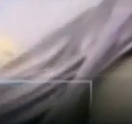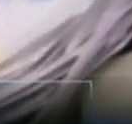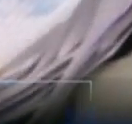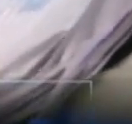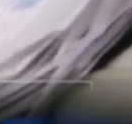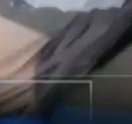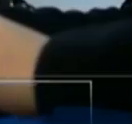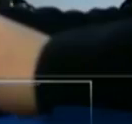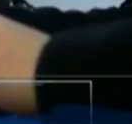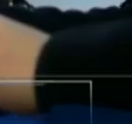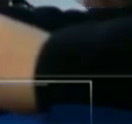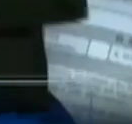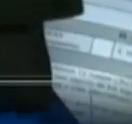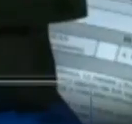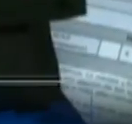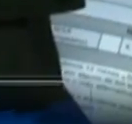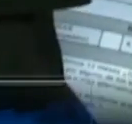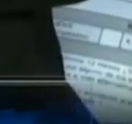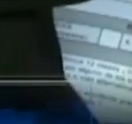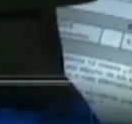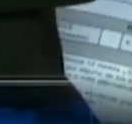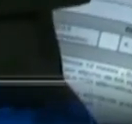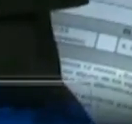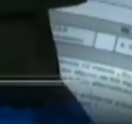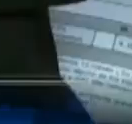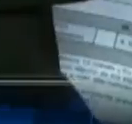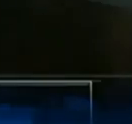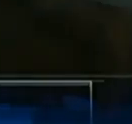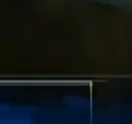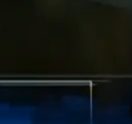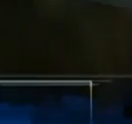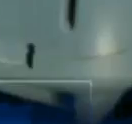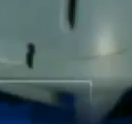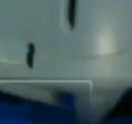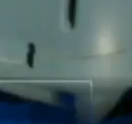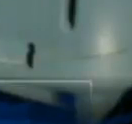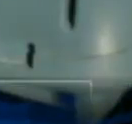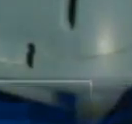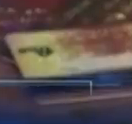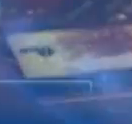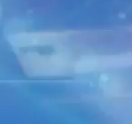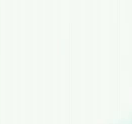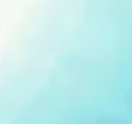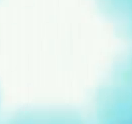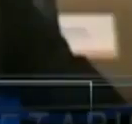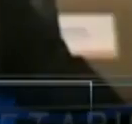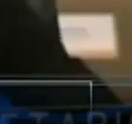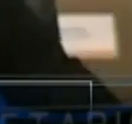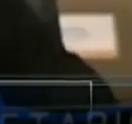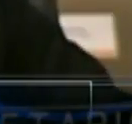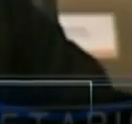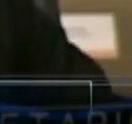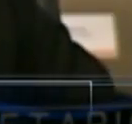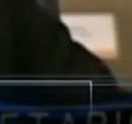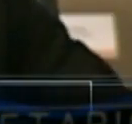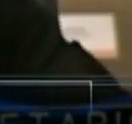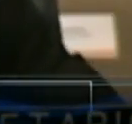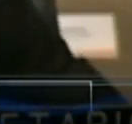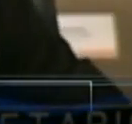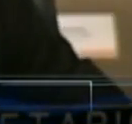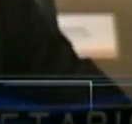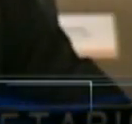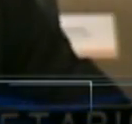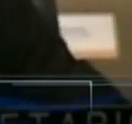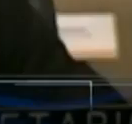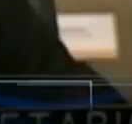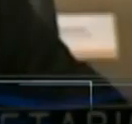Evasión tributaria en América Latina supera 340 mil millones de dólares, así lo informó Cepal. El secretario general de la Organización